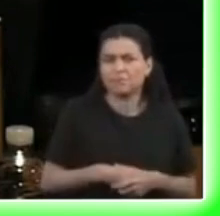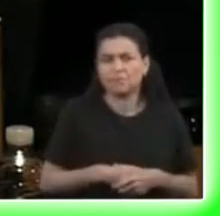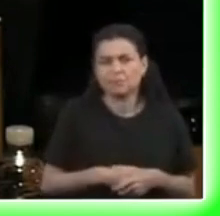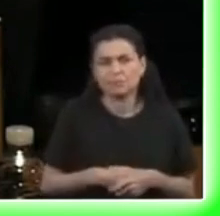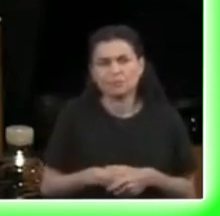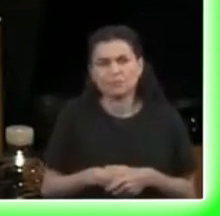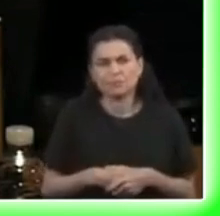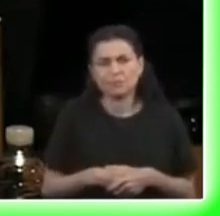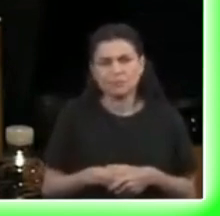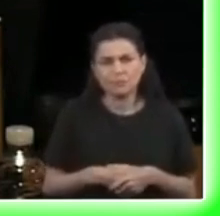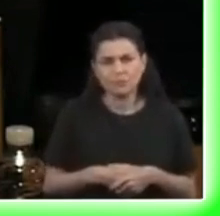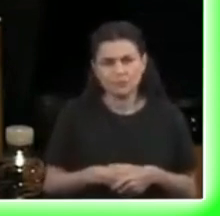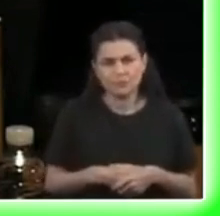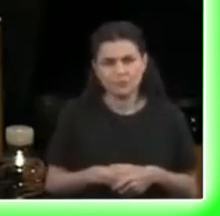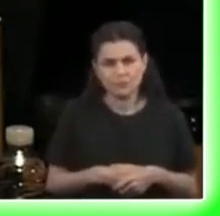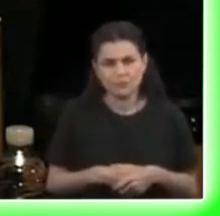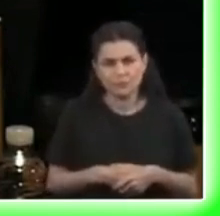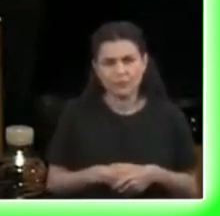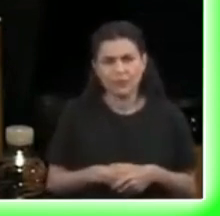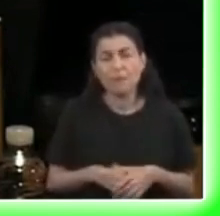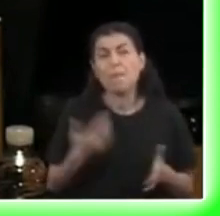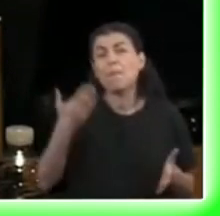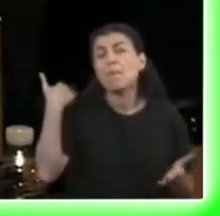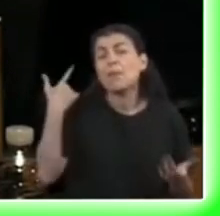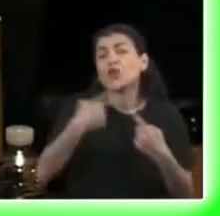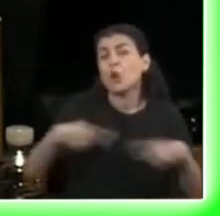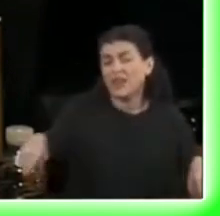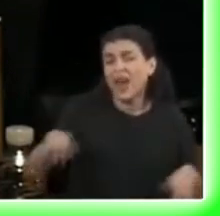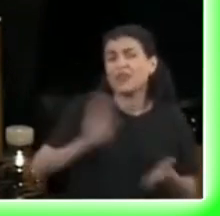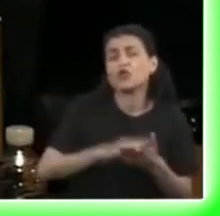quien fuera el ministro de Economía